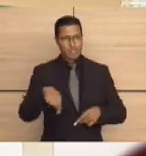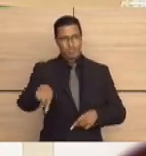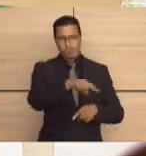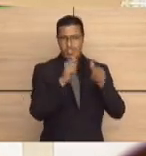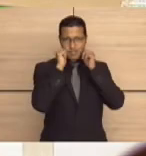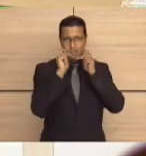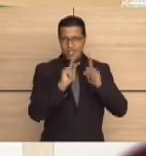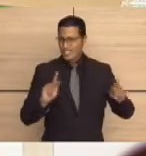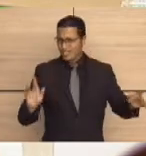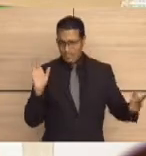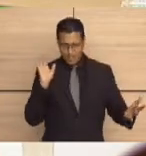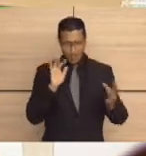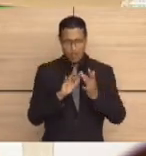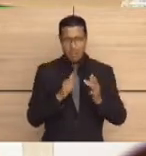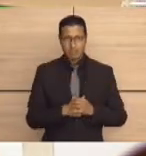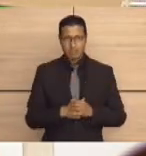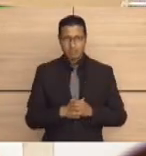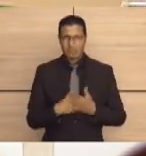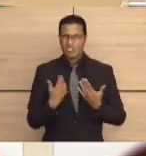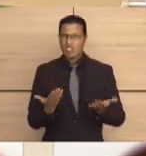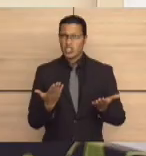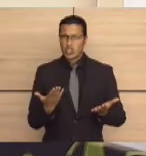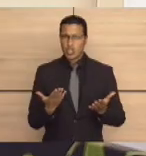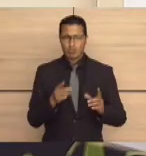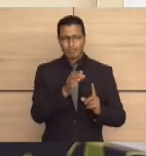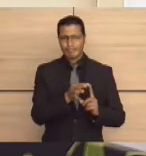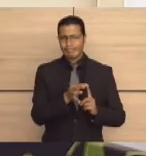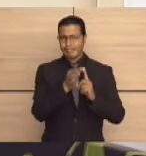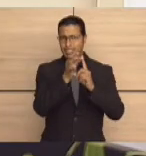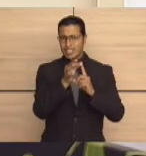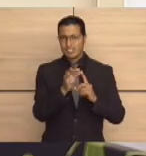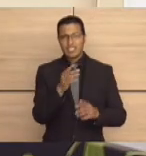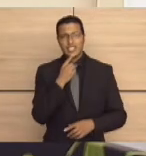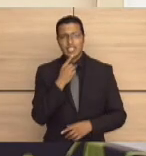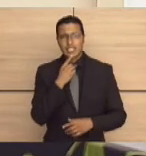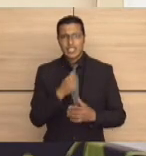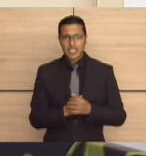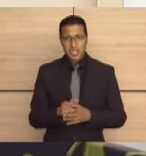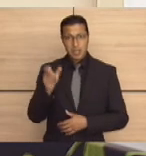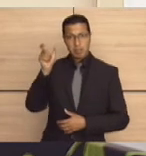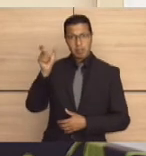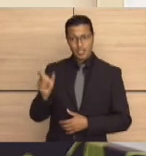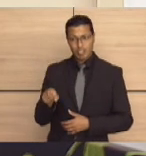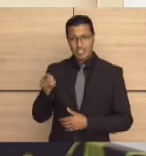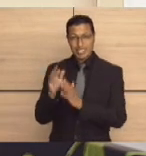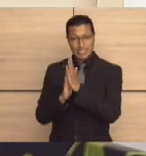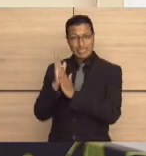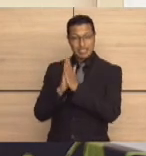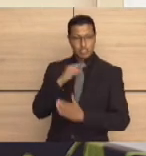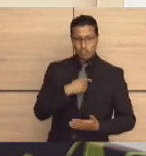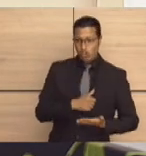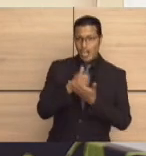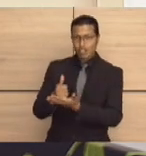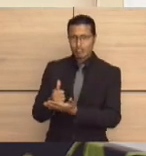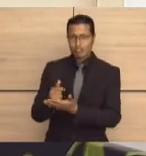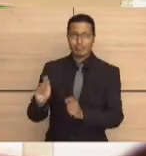ustedes, seres como los son tan especiales, que dice, si ayuda a una persona a tener esperanza, no habré vivido en